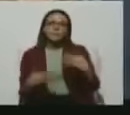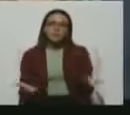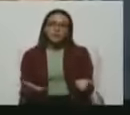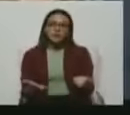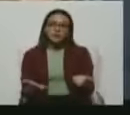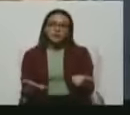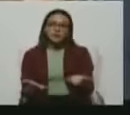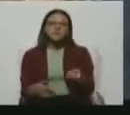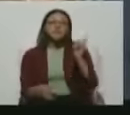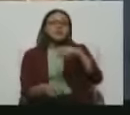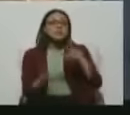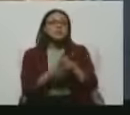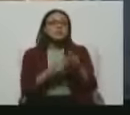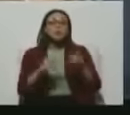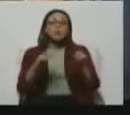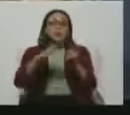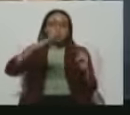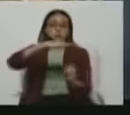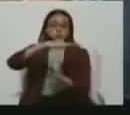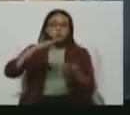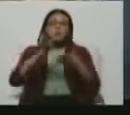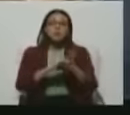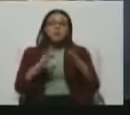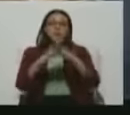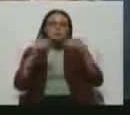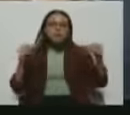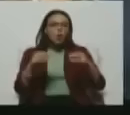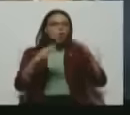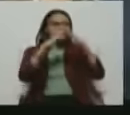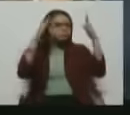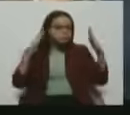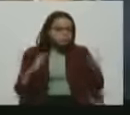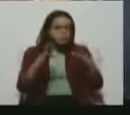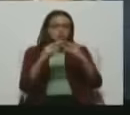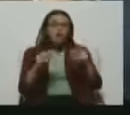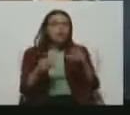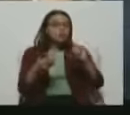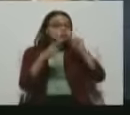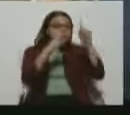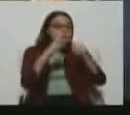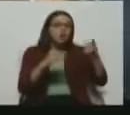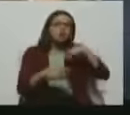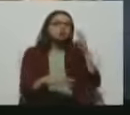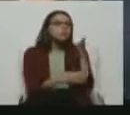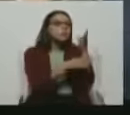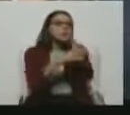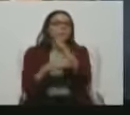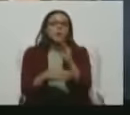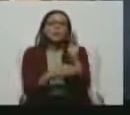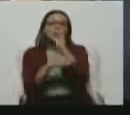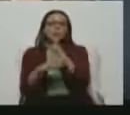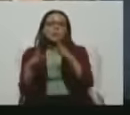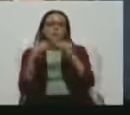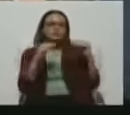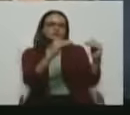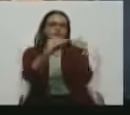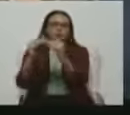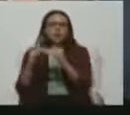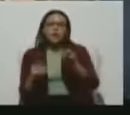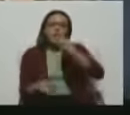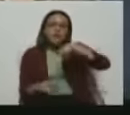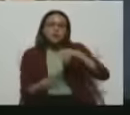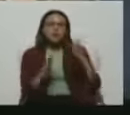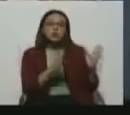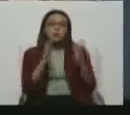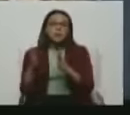las infraestructuras y plataformas de soporte de carácter estratégico. Y simultáneamente quedará